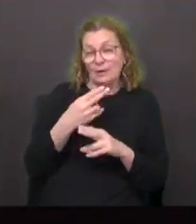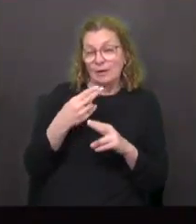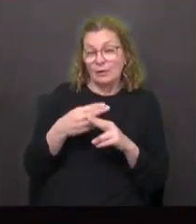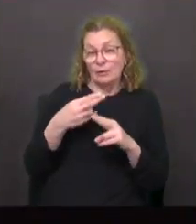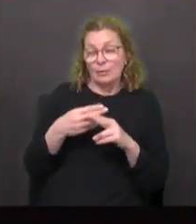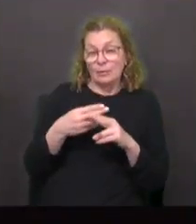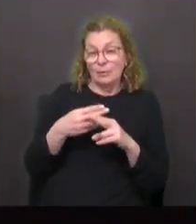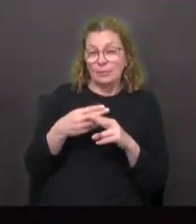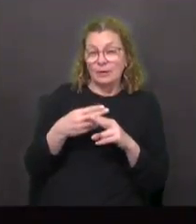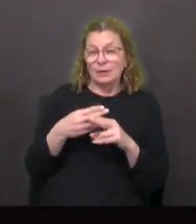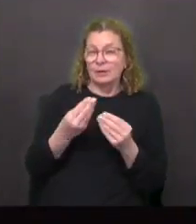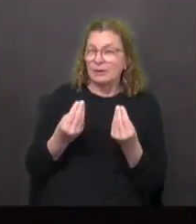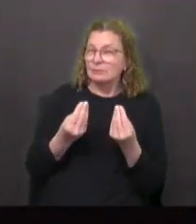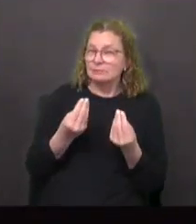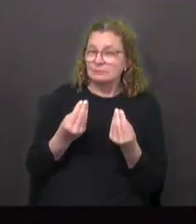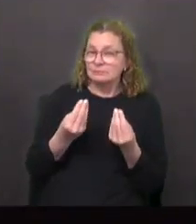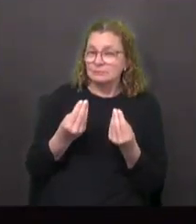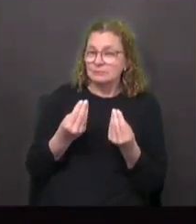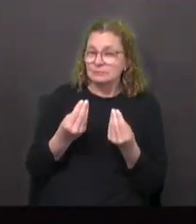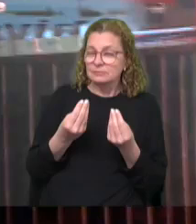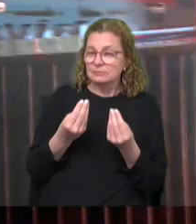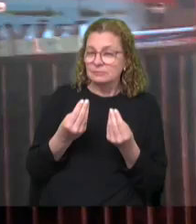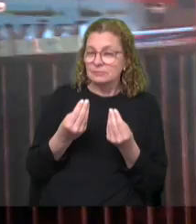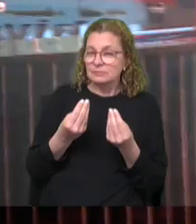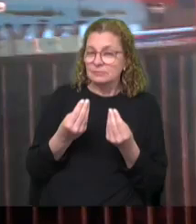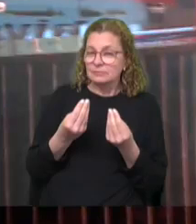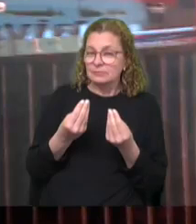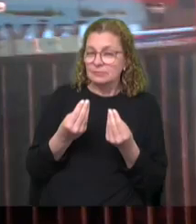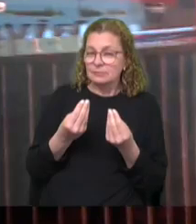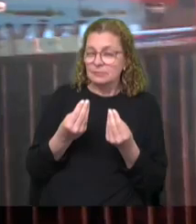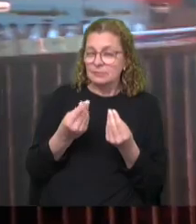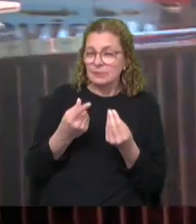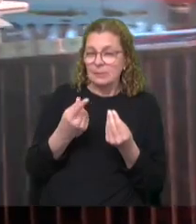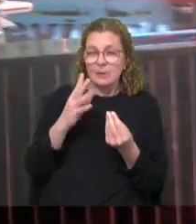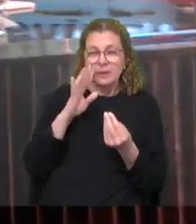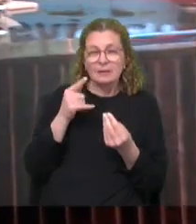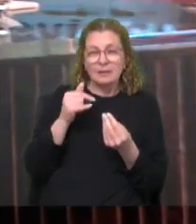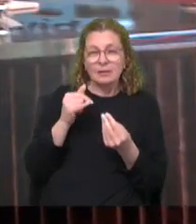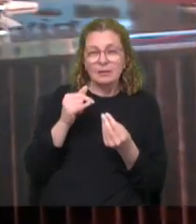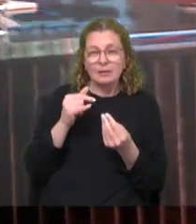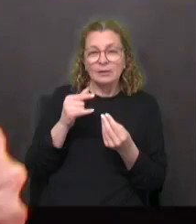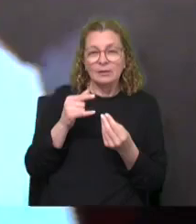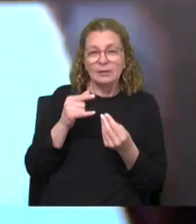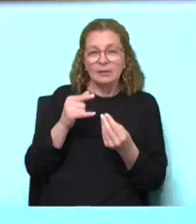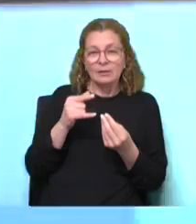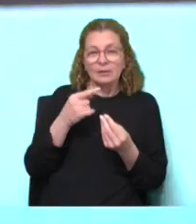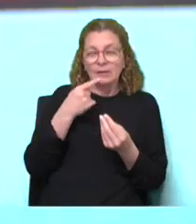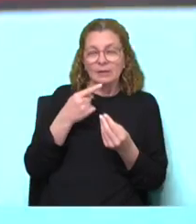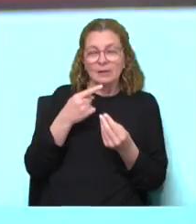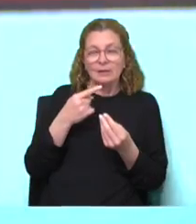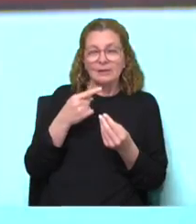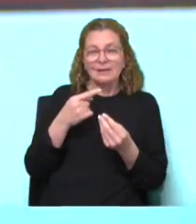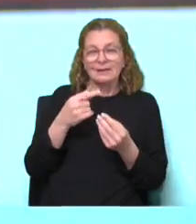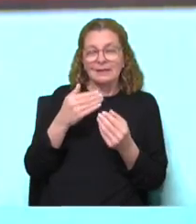su vida o algo así, ¿o no? Sí, ahora me pusiste porque yo creo estaba... Creo que es correcto, En su vida. Es gracias, correcto, Andino, perfecto,